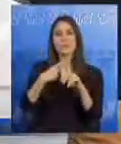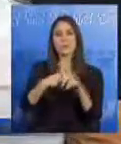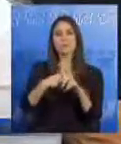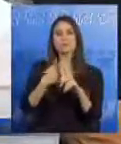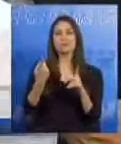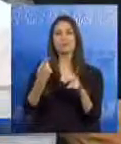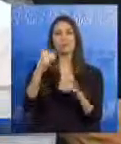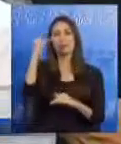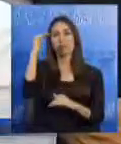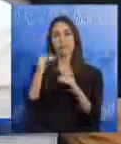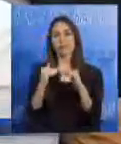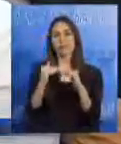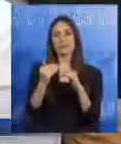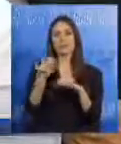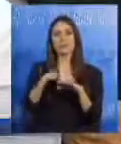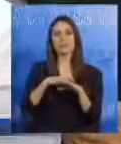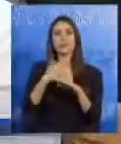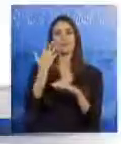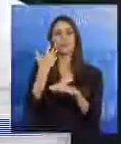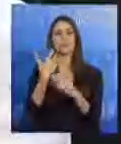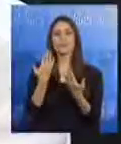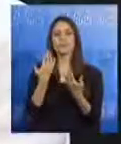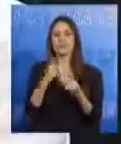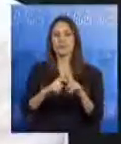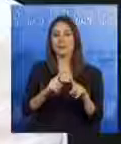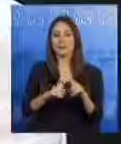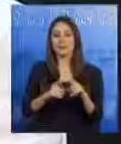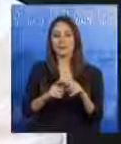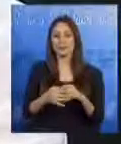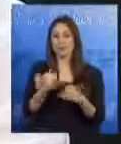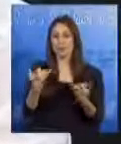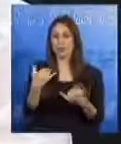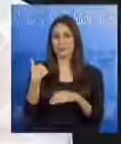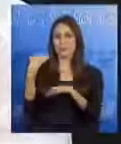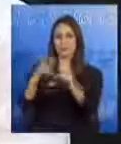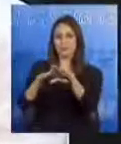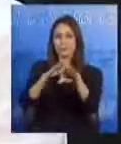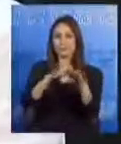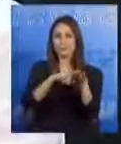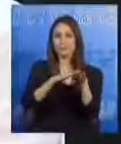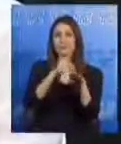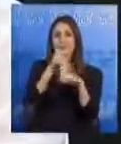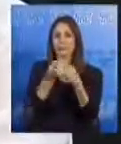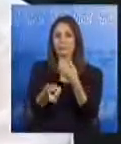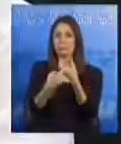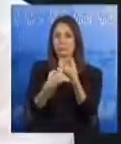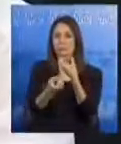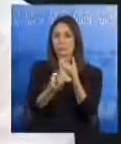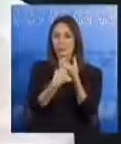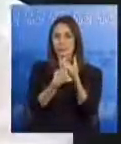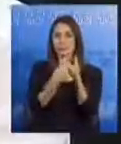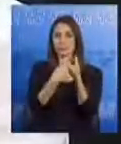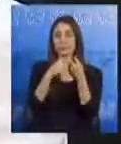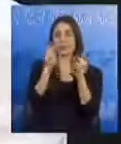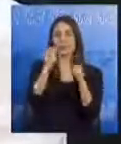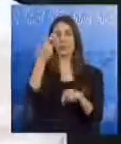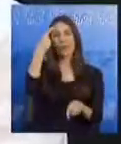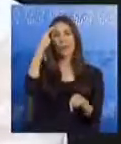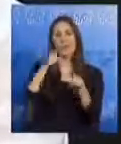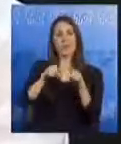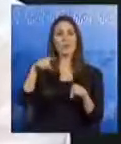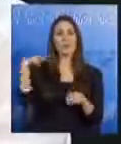con la disminución de la brecha entre ricos y pobres. Y convocamos a la suscripción de este gran acuerdo